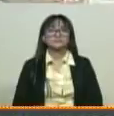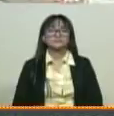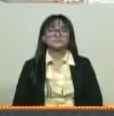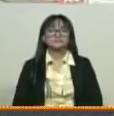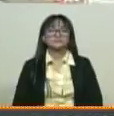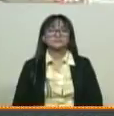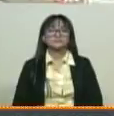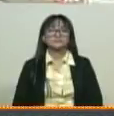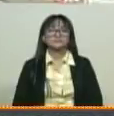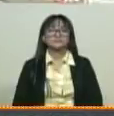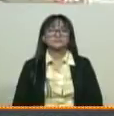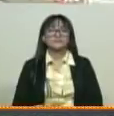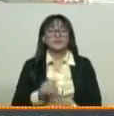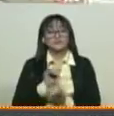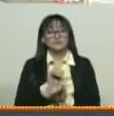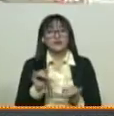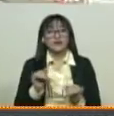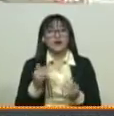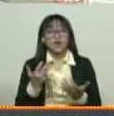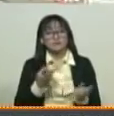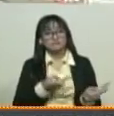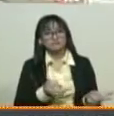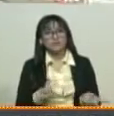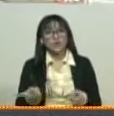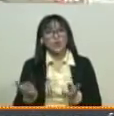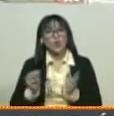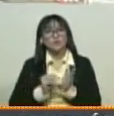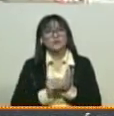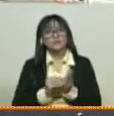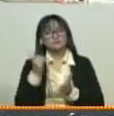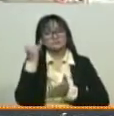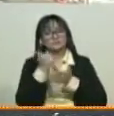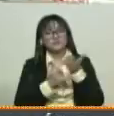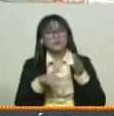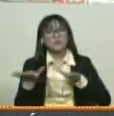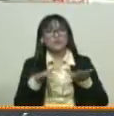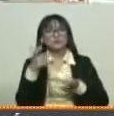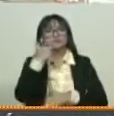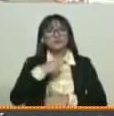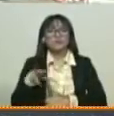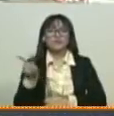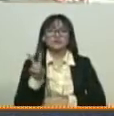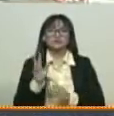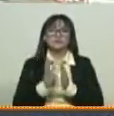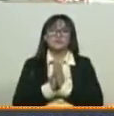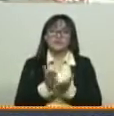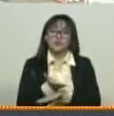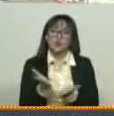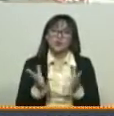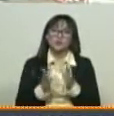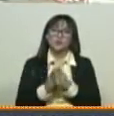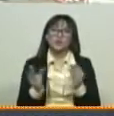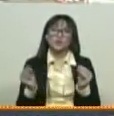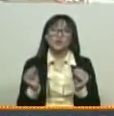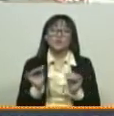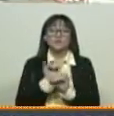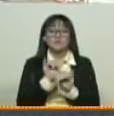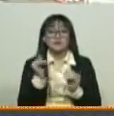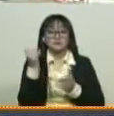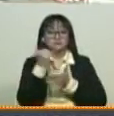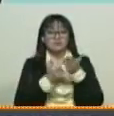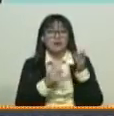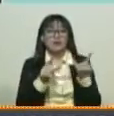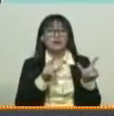Bueno, antes de despedirnos, queremos nuevamente invitarlo a que se registre en el movimiento Somos Venezuela. Y los que ya se han